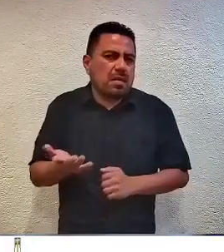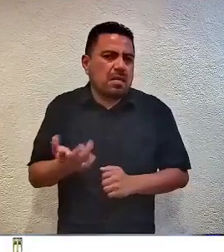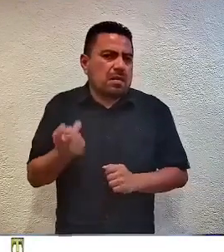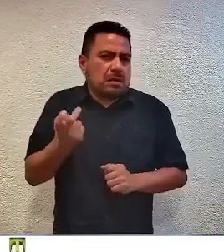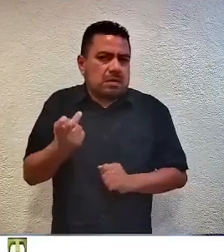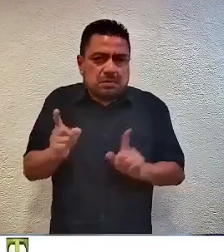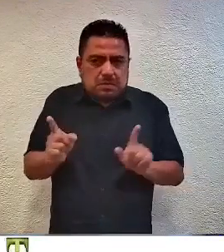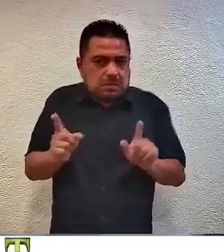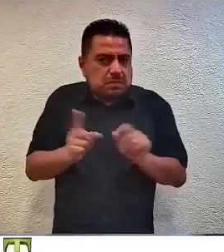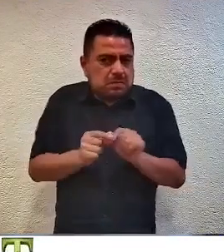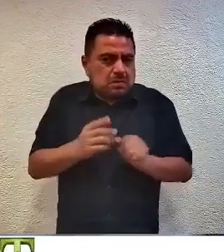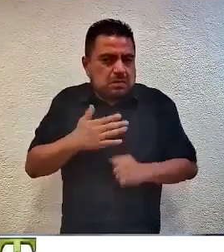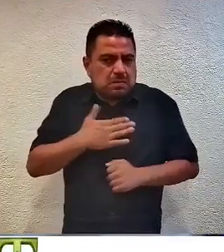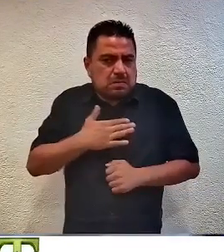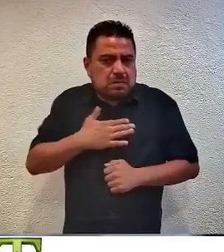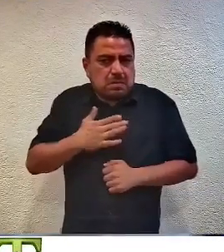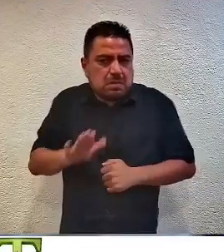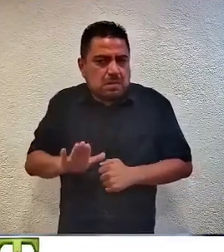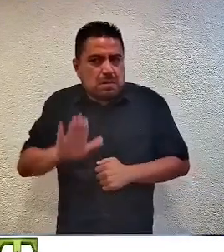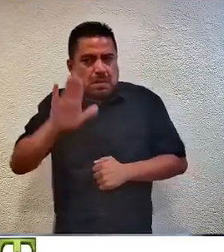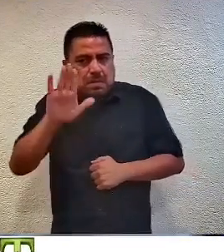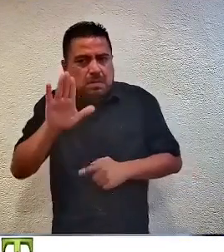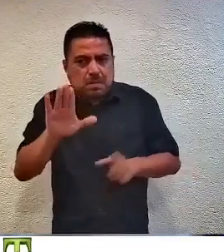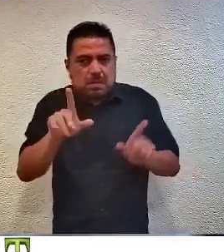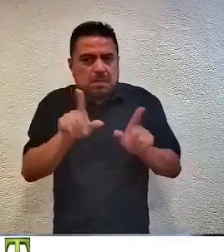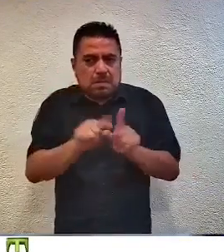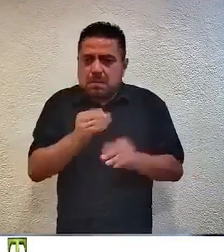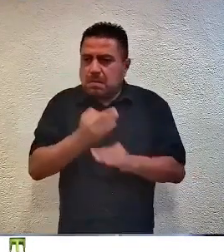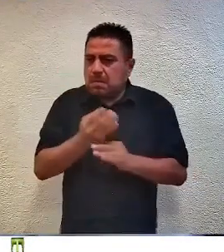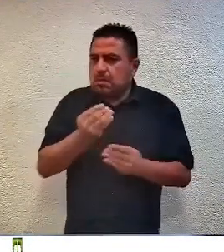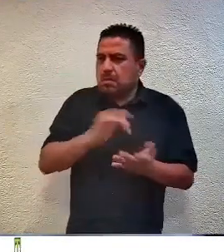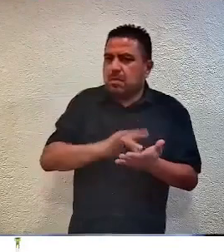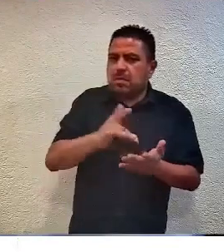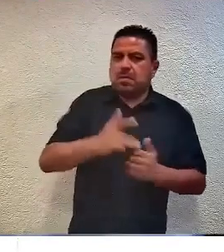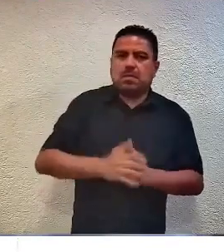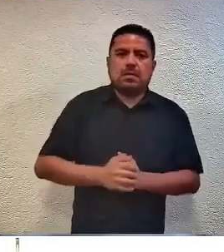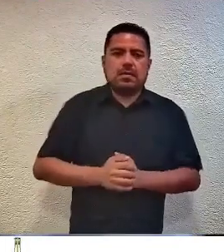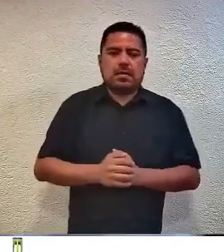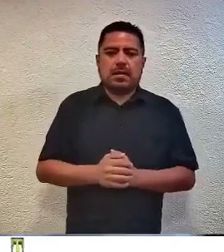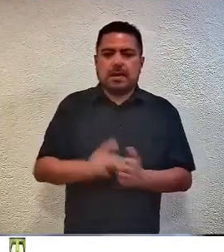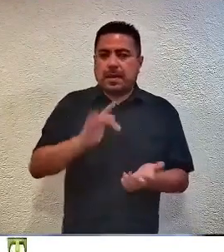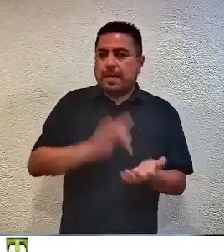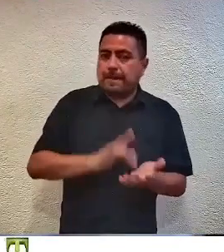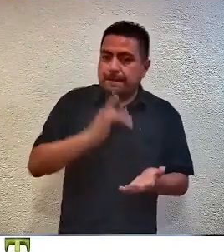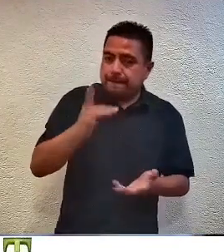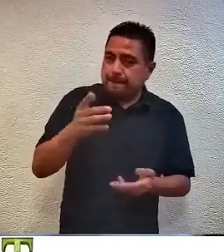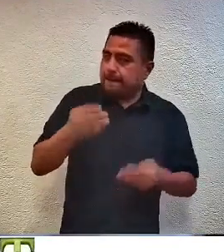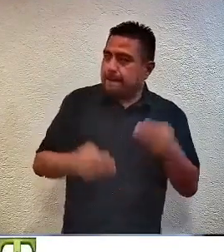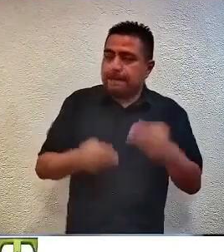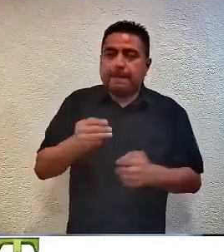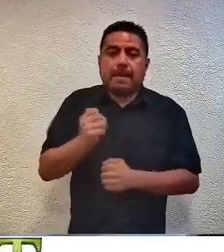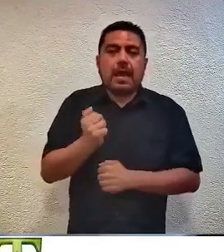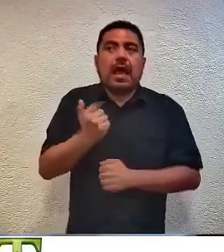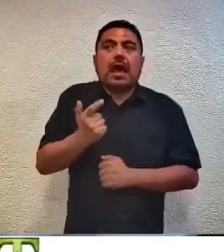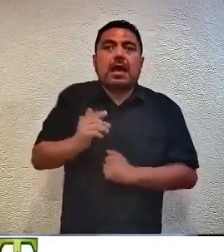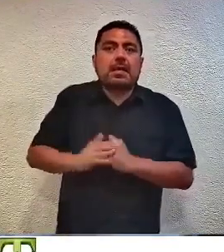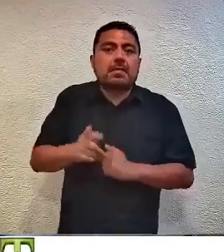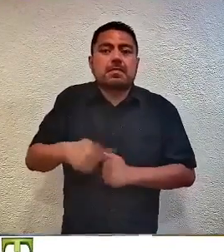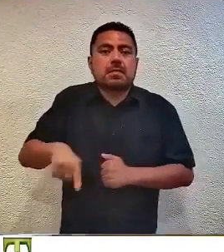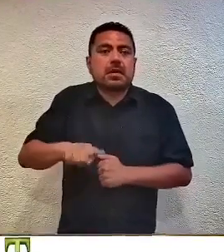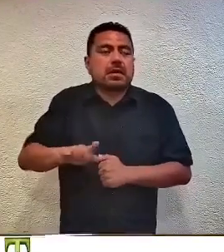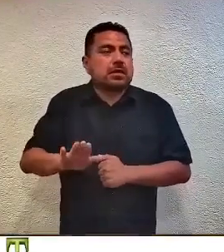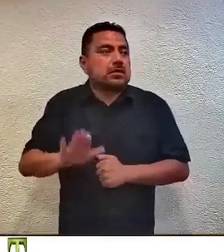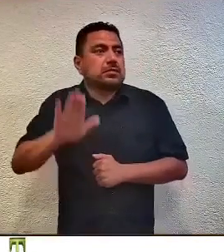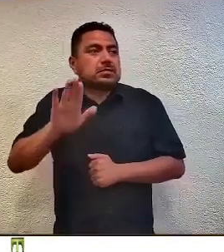mi participación en esta ronda y muchas gracias. Gracias, magistrada Hilda. ¿Alguien más tiene